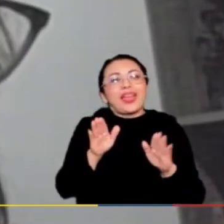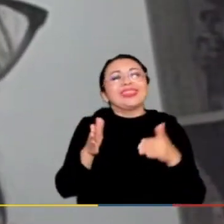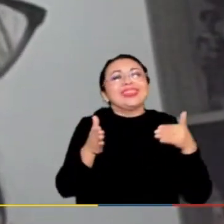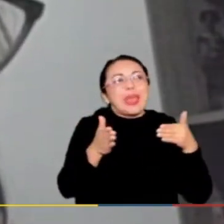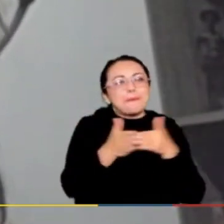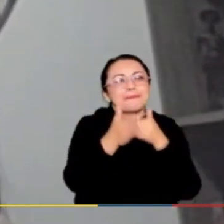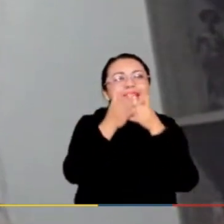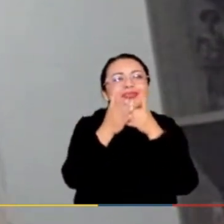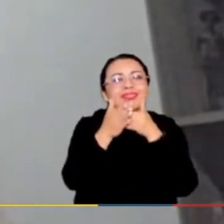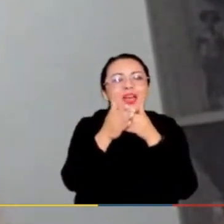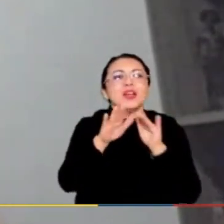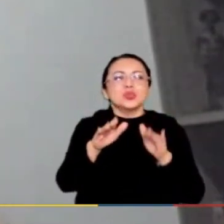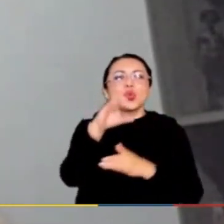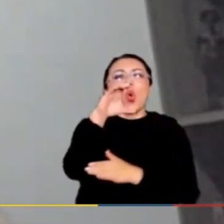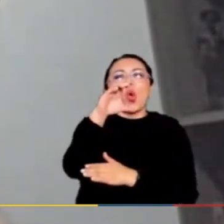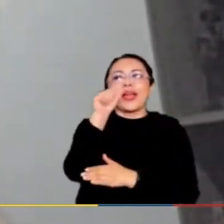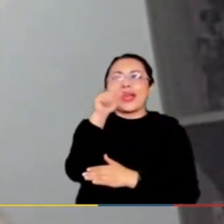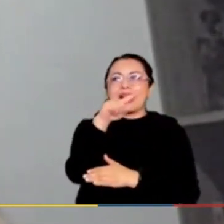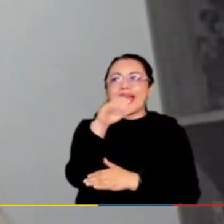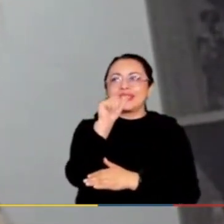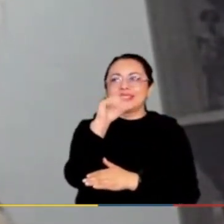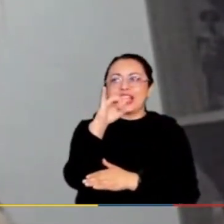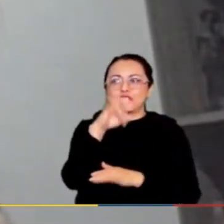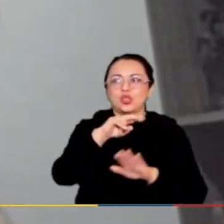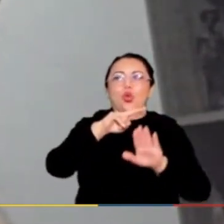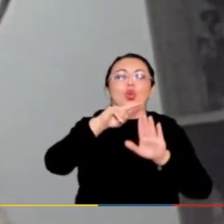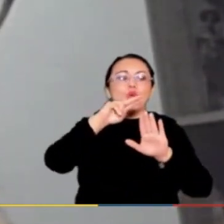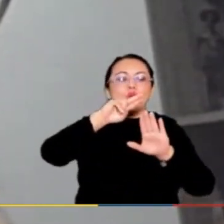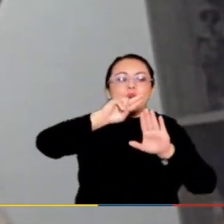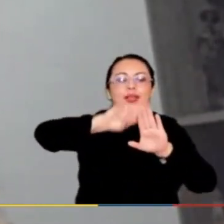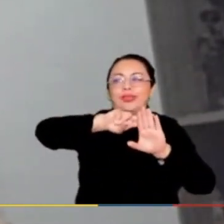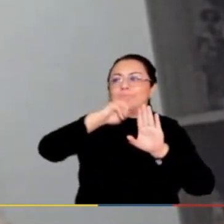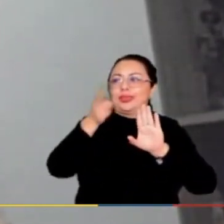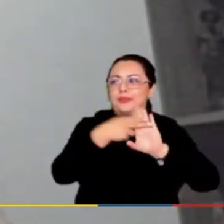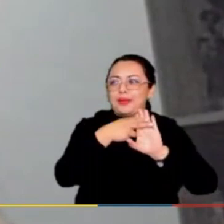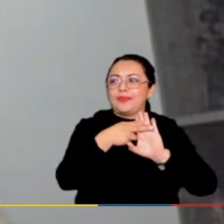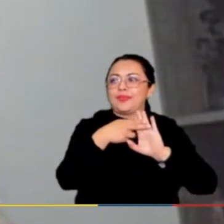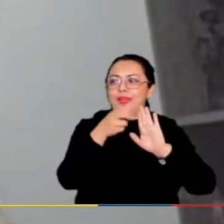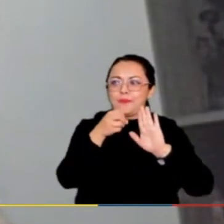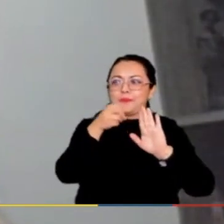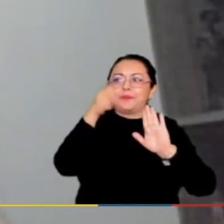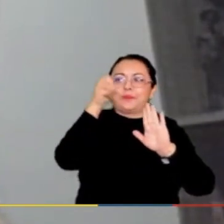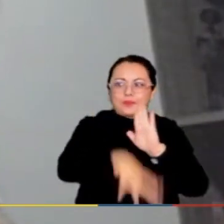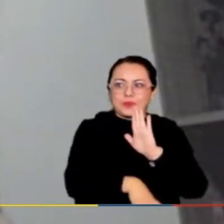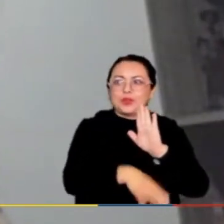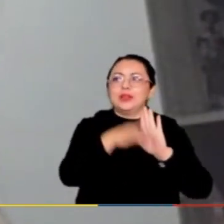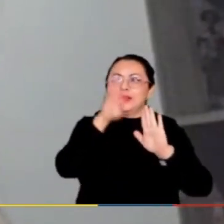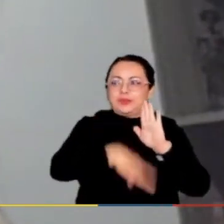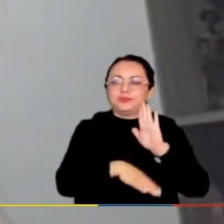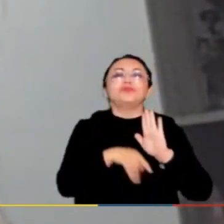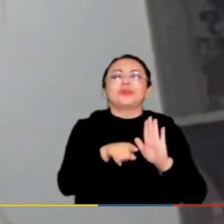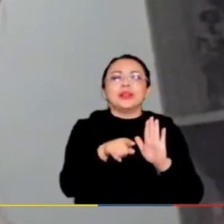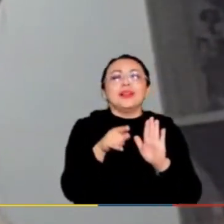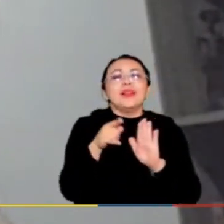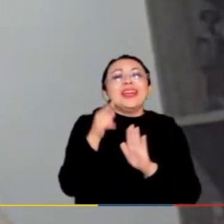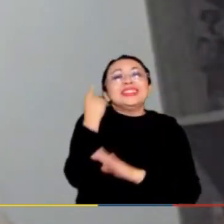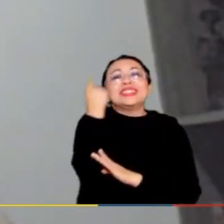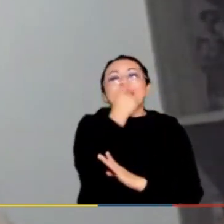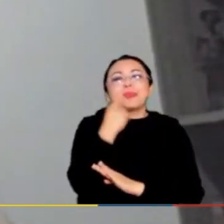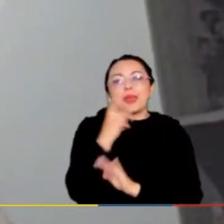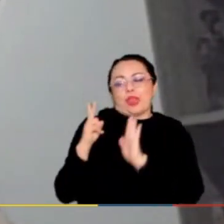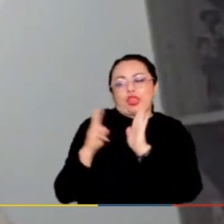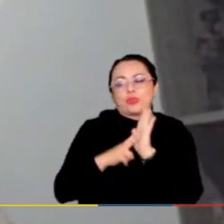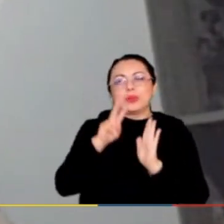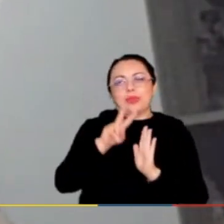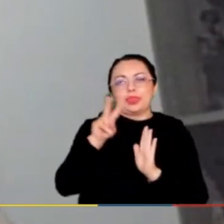de casación, esta no se abre paso, según argumentos vertidos en la sentencia del 30 de septiembre del 2022,